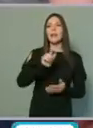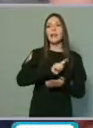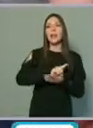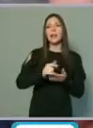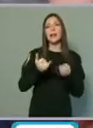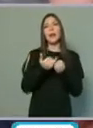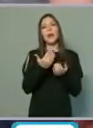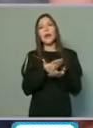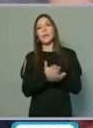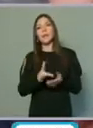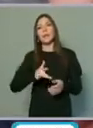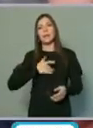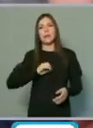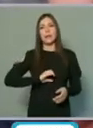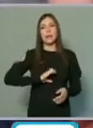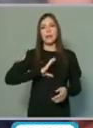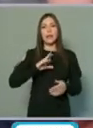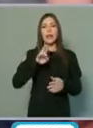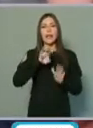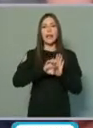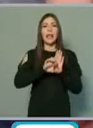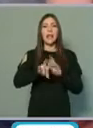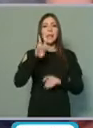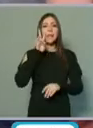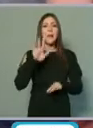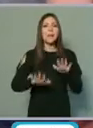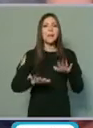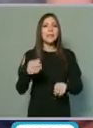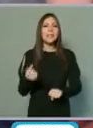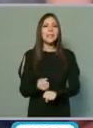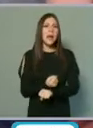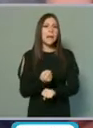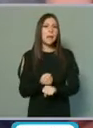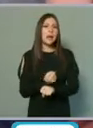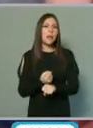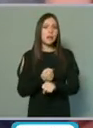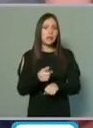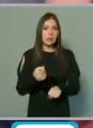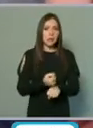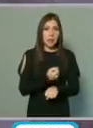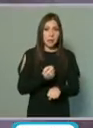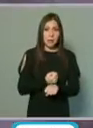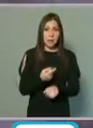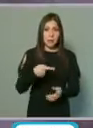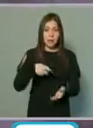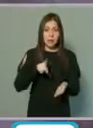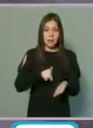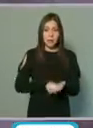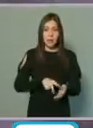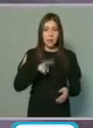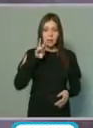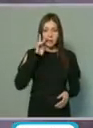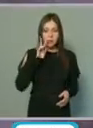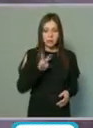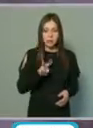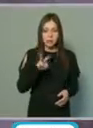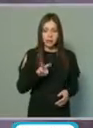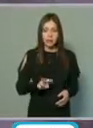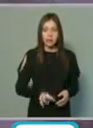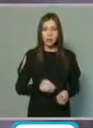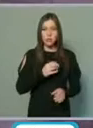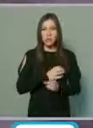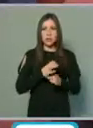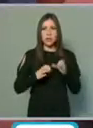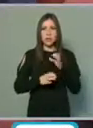autoestima. Por ejemplo, cuando vemos zapatos, ¿no? Los zapatos, es muy importante saber que dentro del zapato se percibe mucho, y las